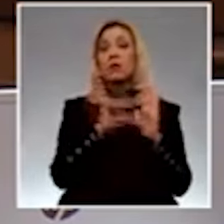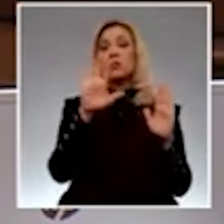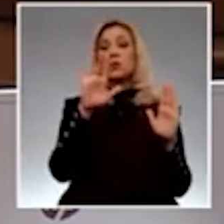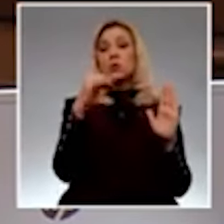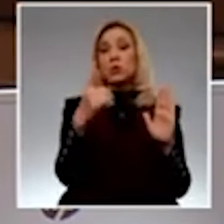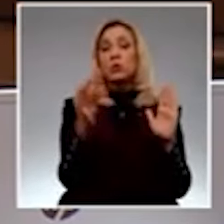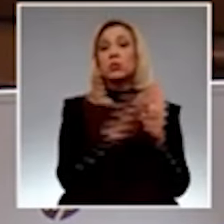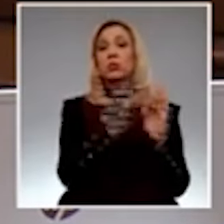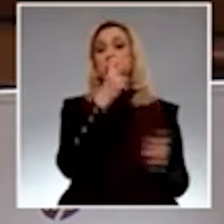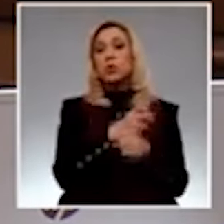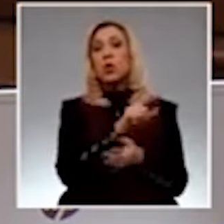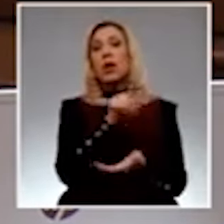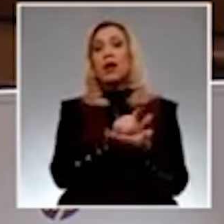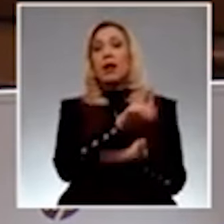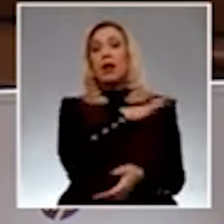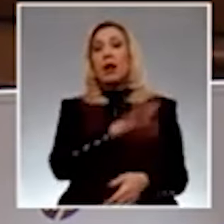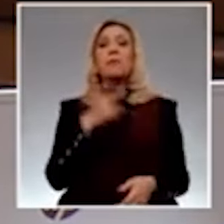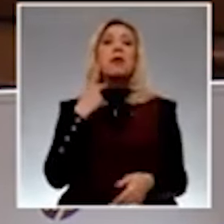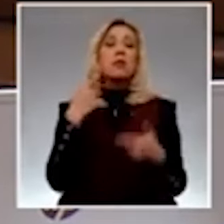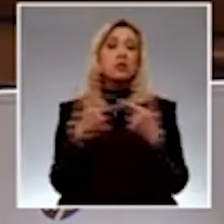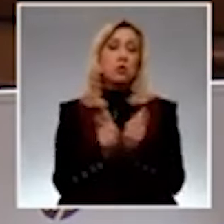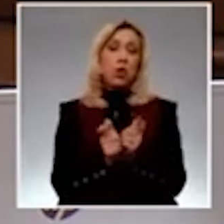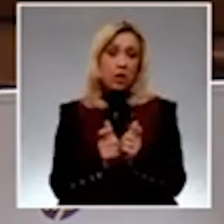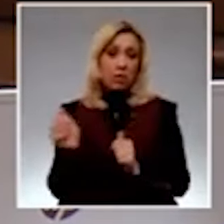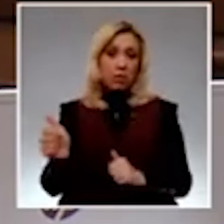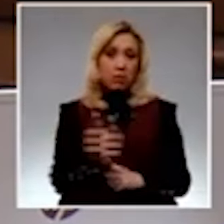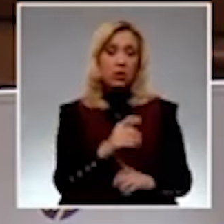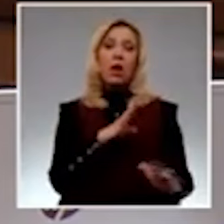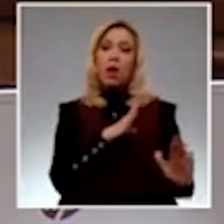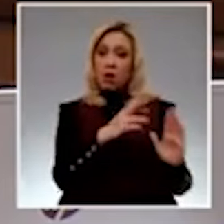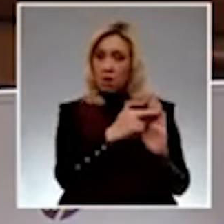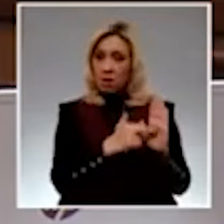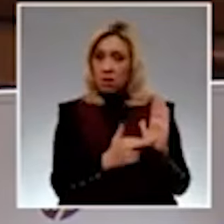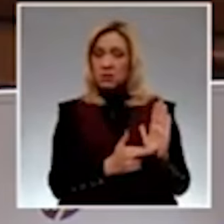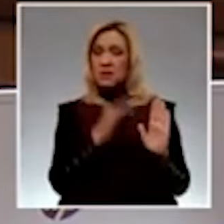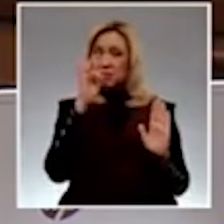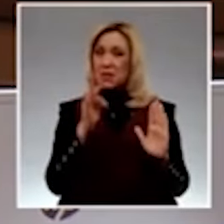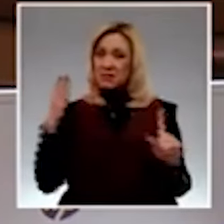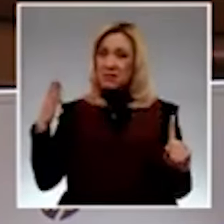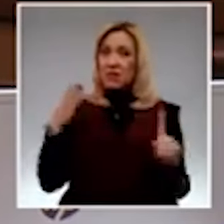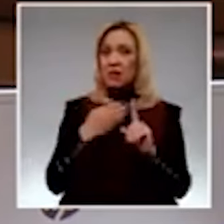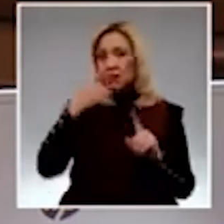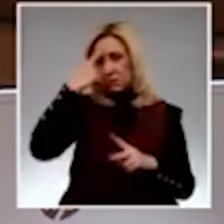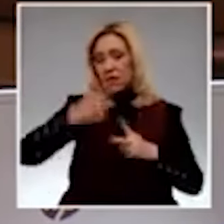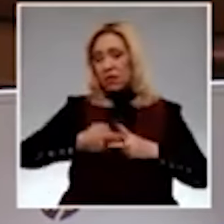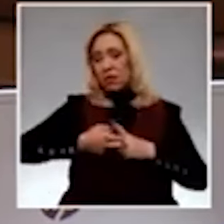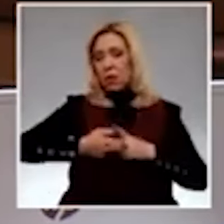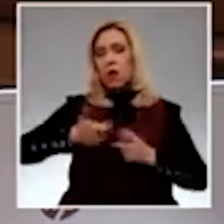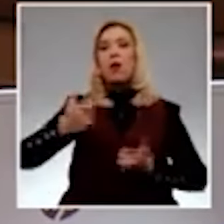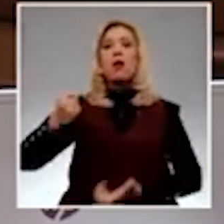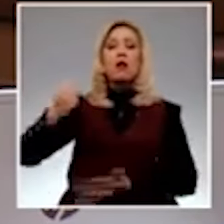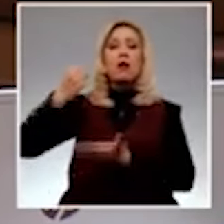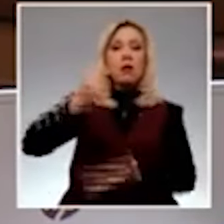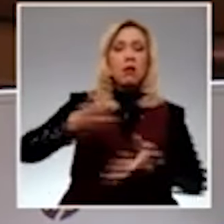de Partidos Políticos, que contiene reglas específicas para calcular el financiamiento para el sostenimiento